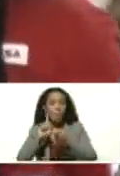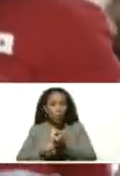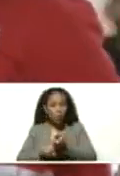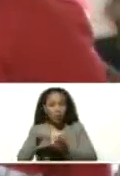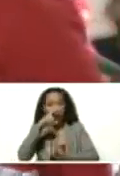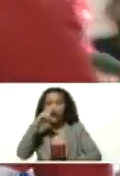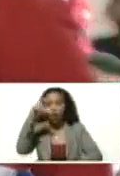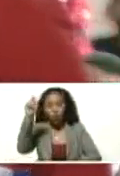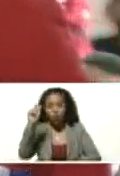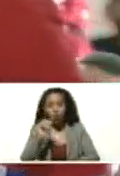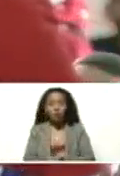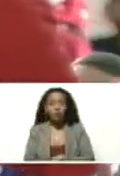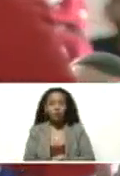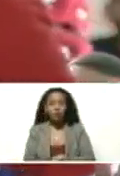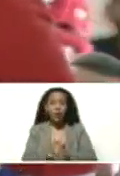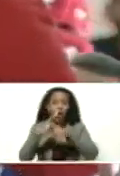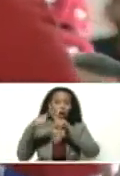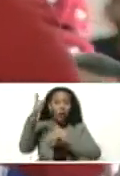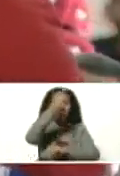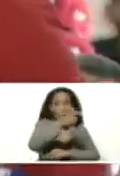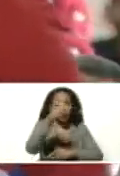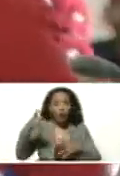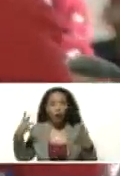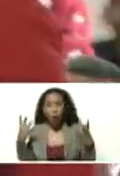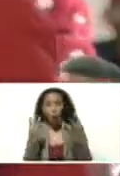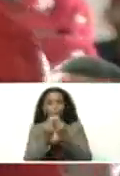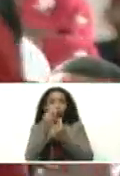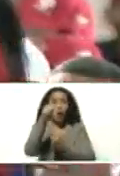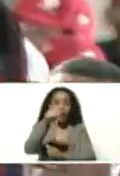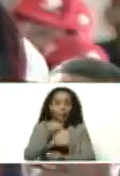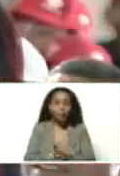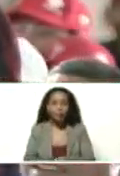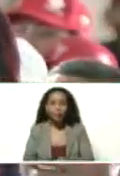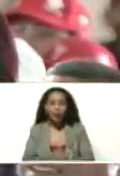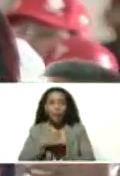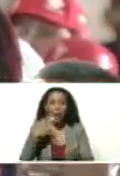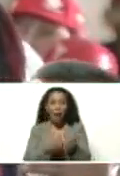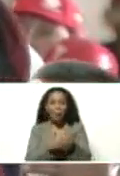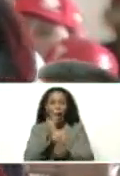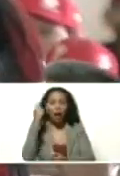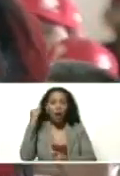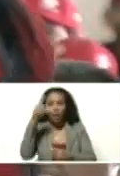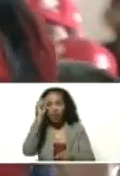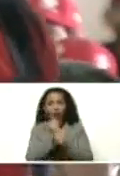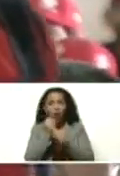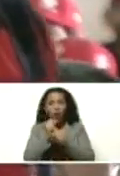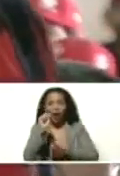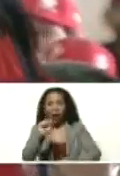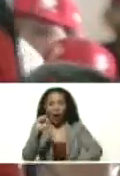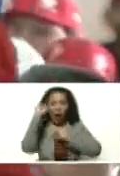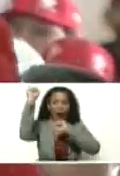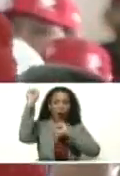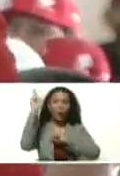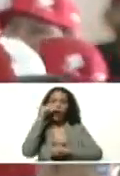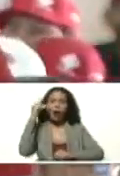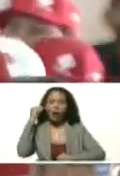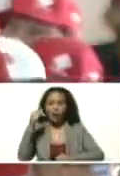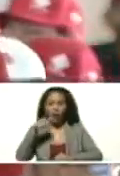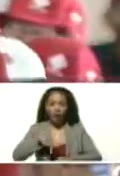Flores y demás personalidades que nos acompañan. A mis hermanos y hermanas de clase, héroes y heroínas de la